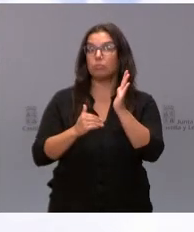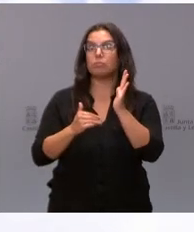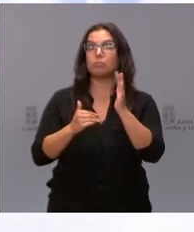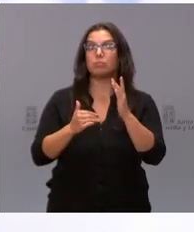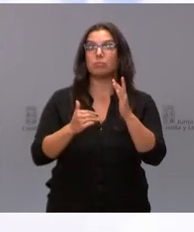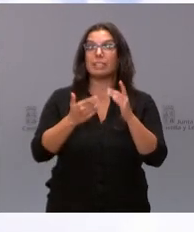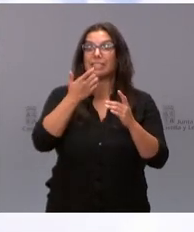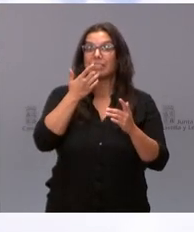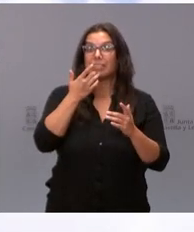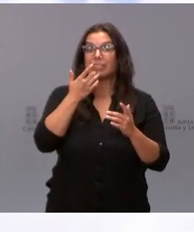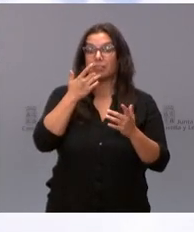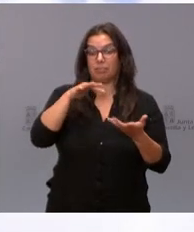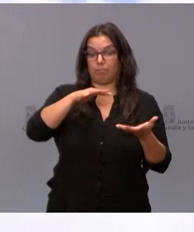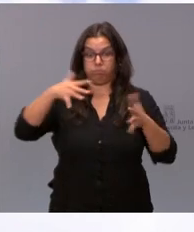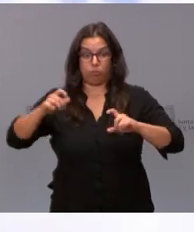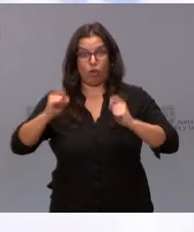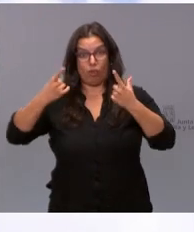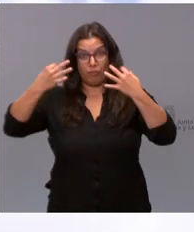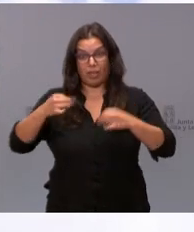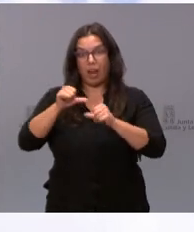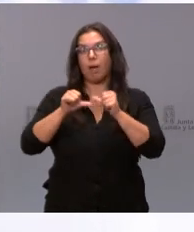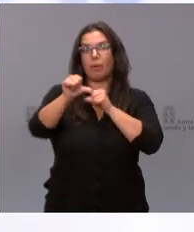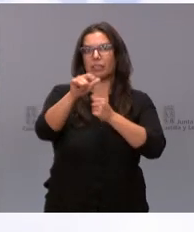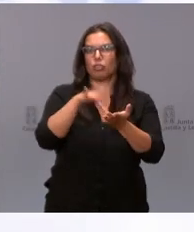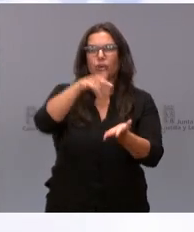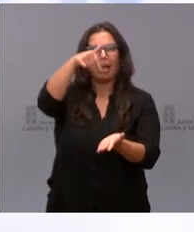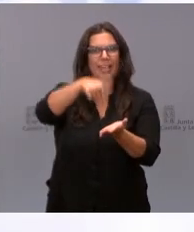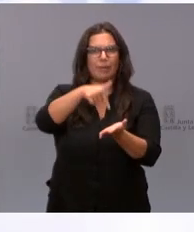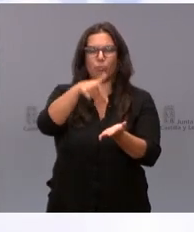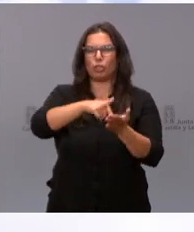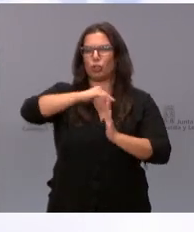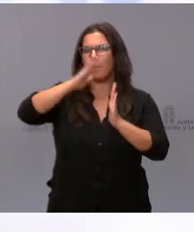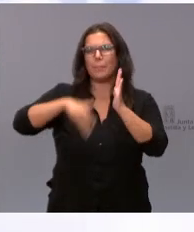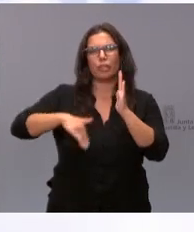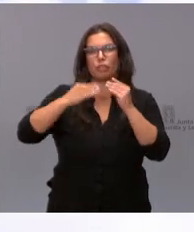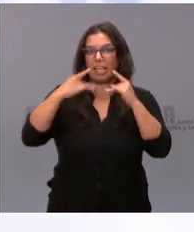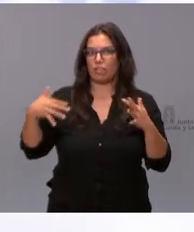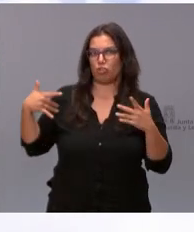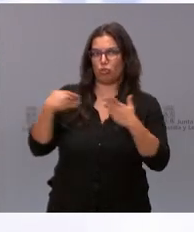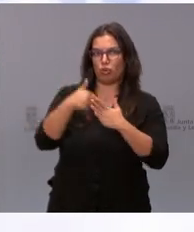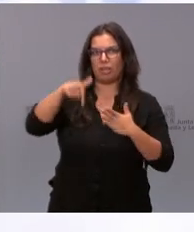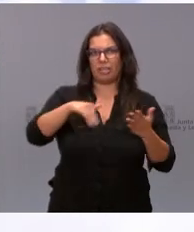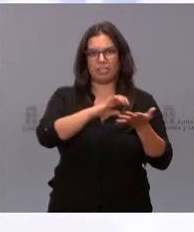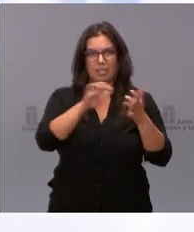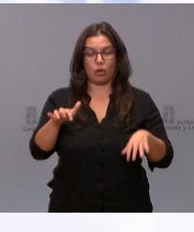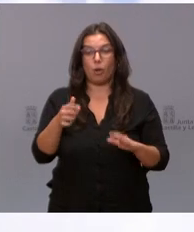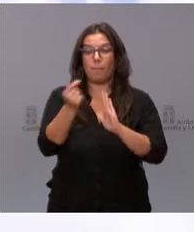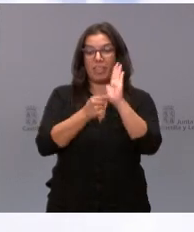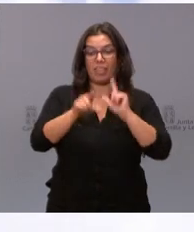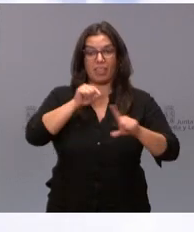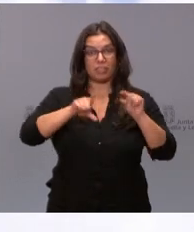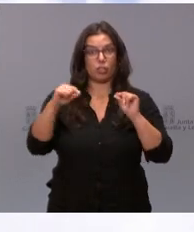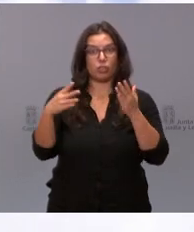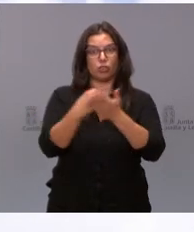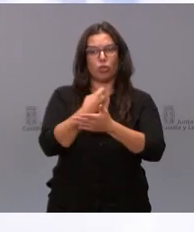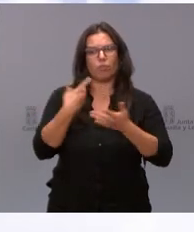materialicen va a ser la fiscalidad más baja de la historia en castilla y león' son medidas todas ellas que contribuyen